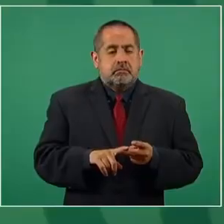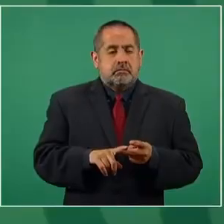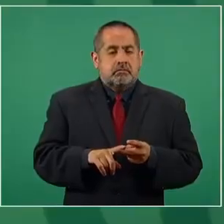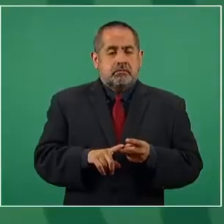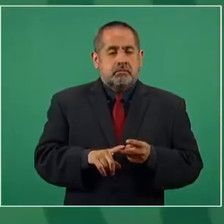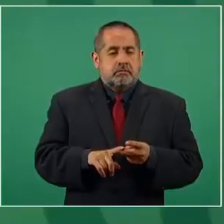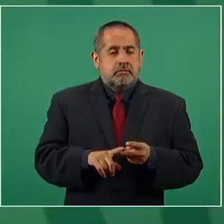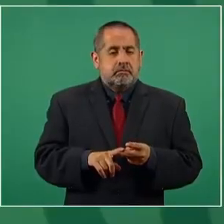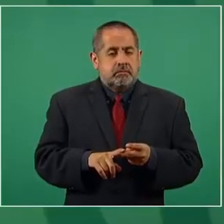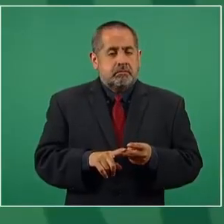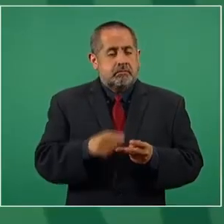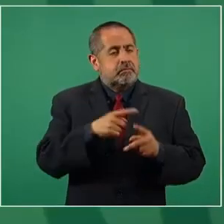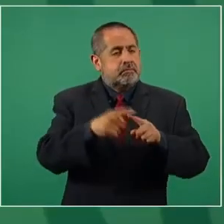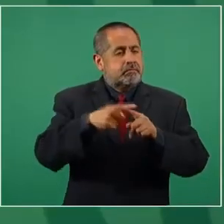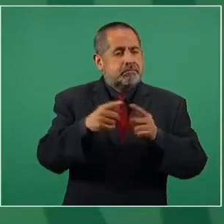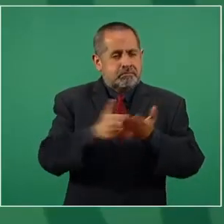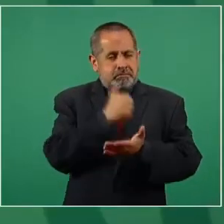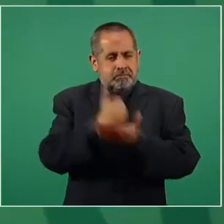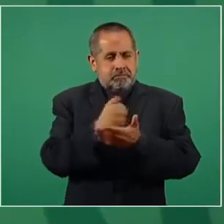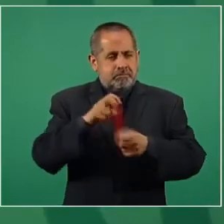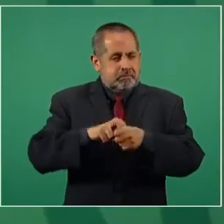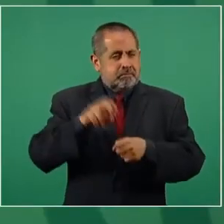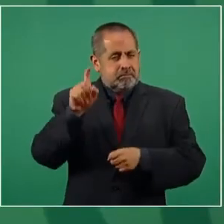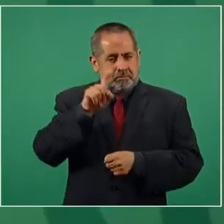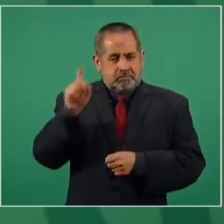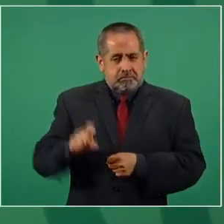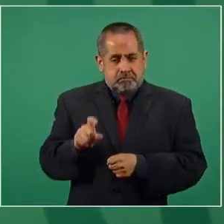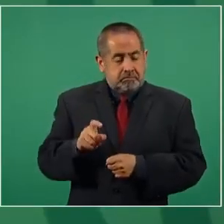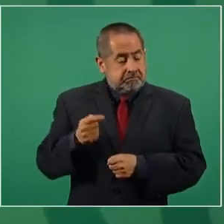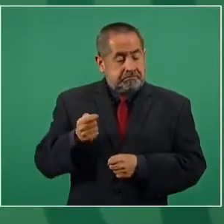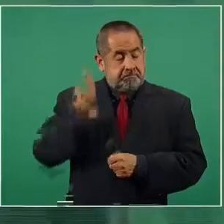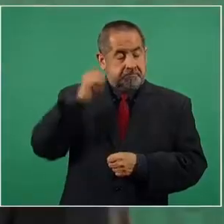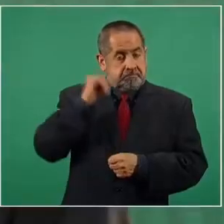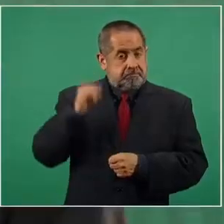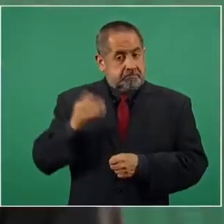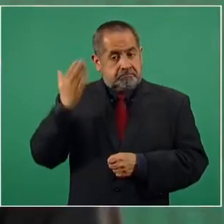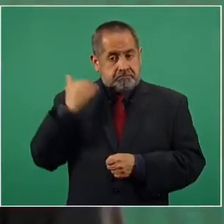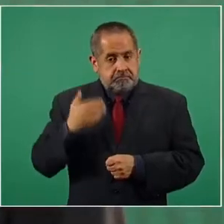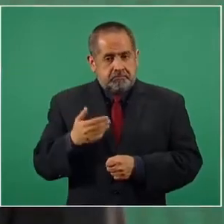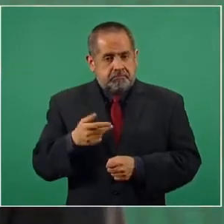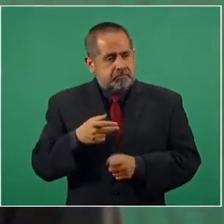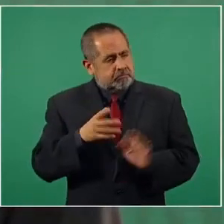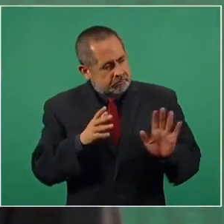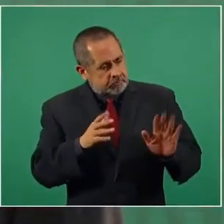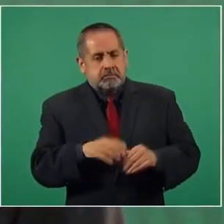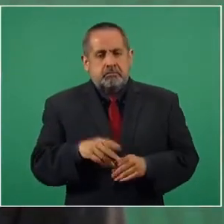estas ciudades de Texas, pero aquí